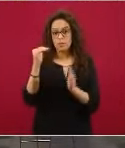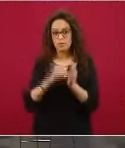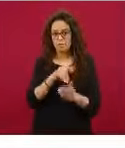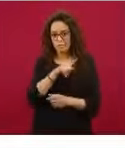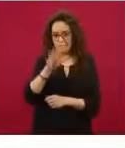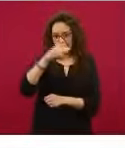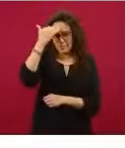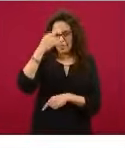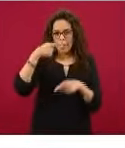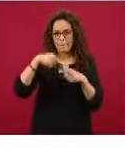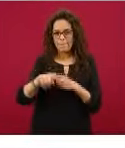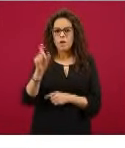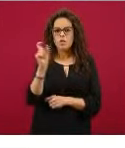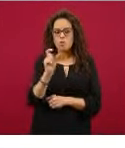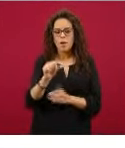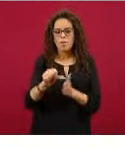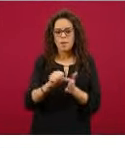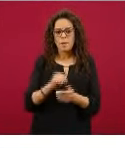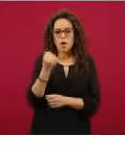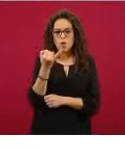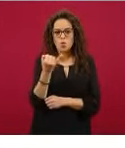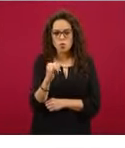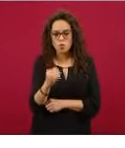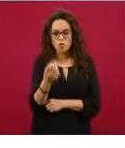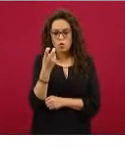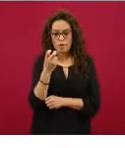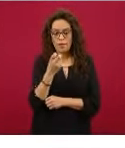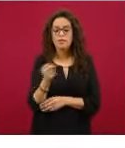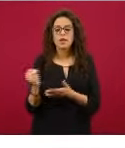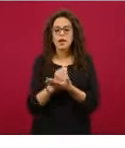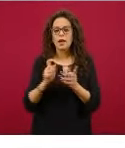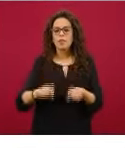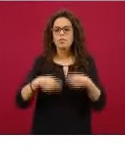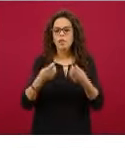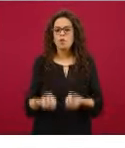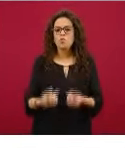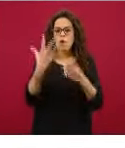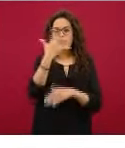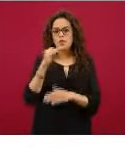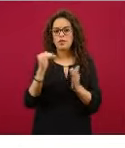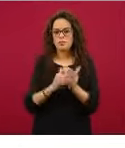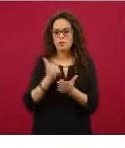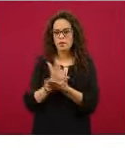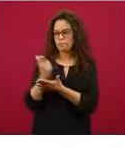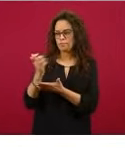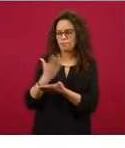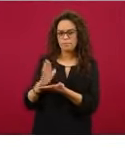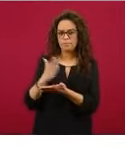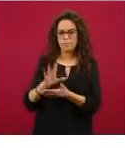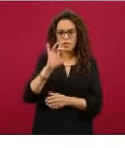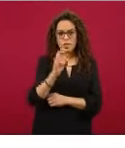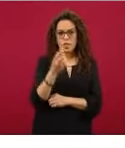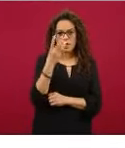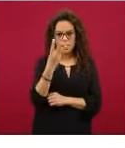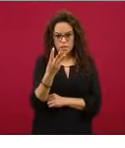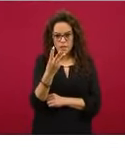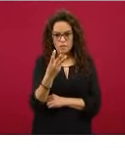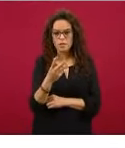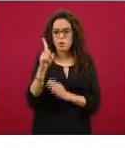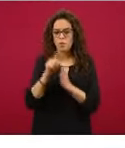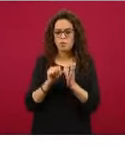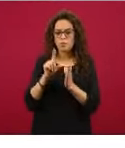mes de junio, y es un crédito de 10,000 pesos a pagar en 33 cuotas mensuales de